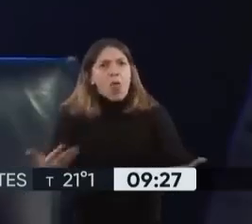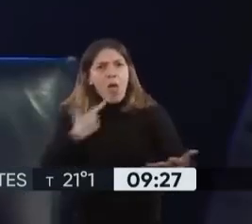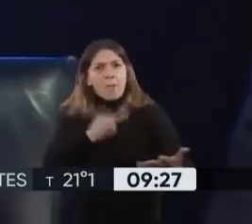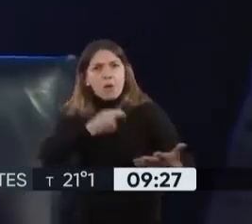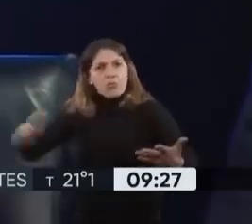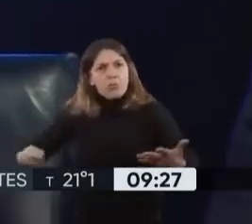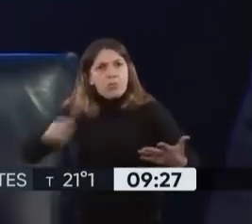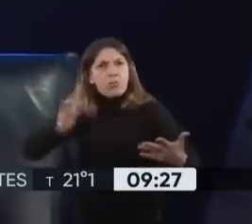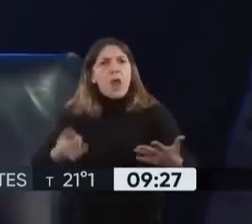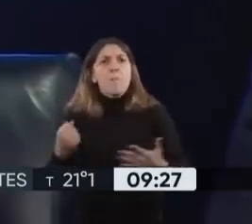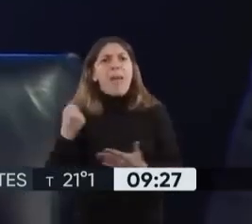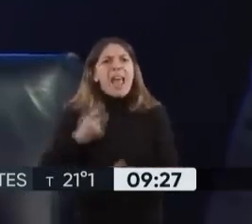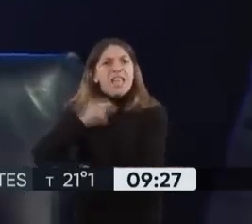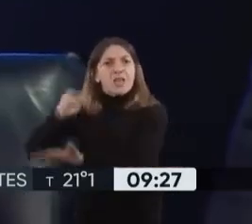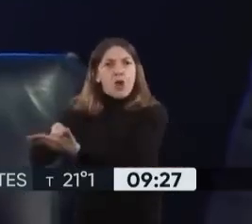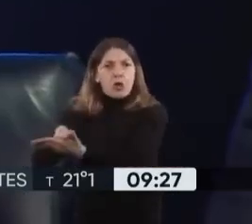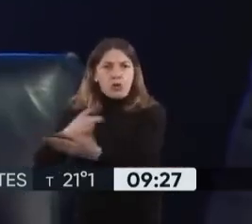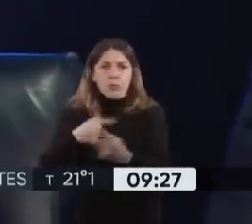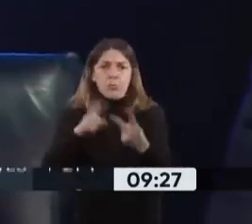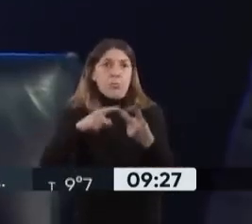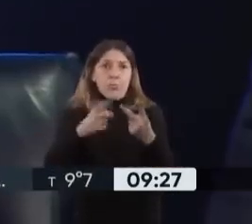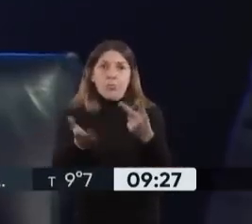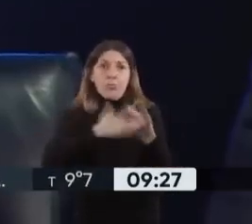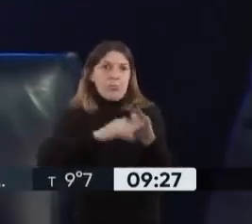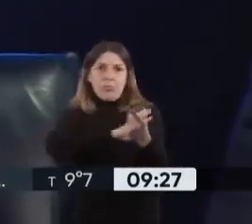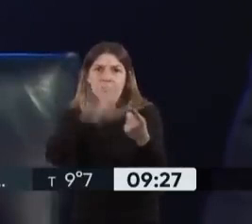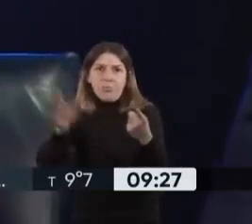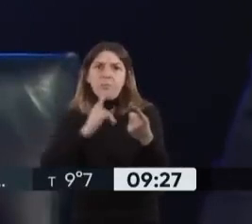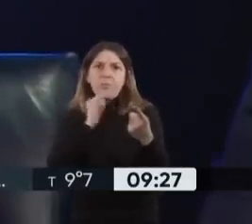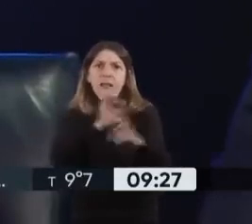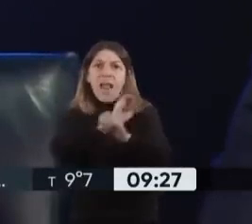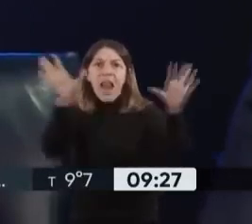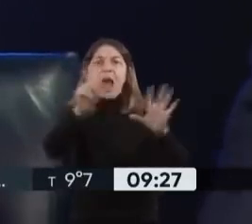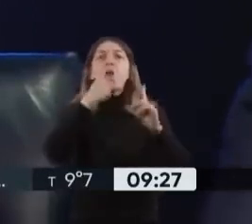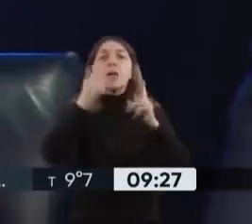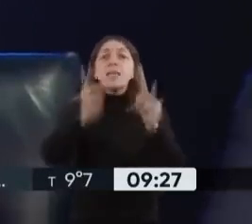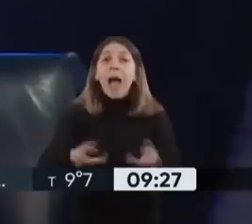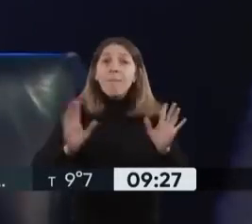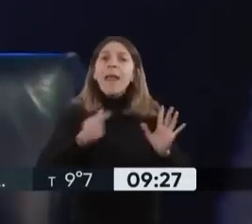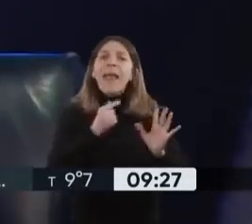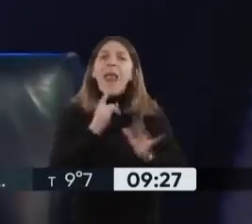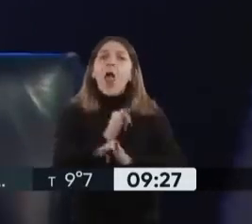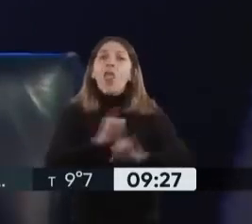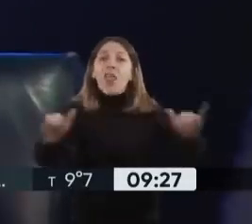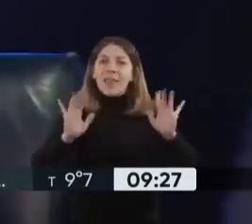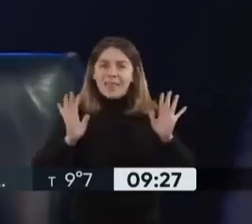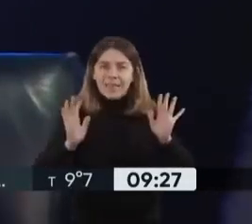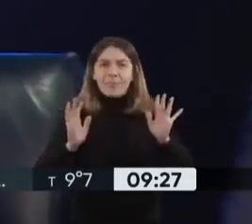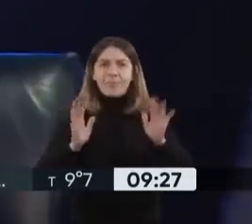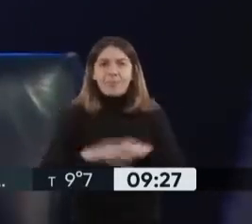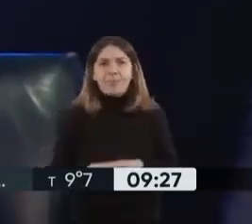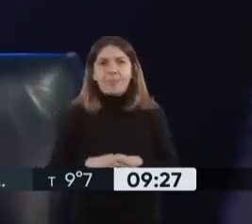descarto harto de cuajo y además también quiero resaltar qué